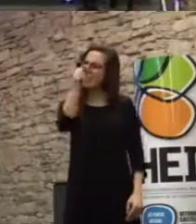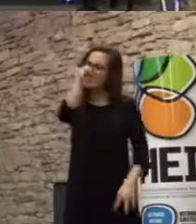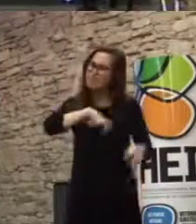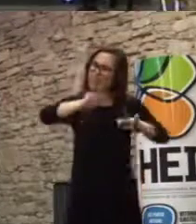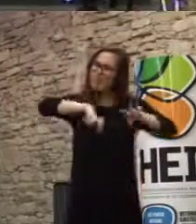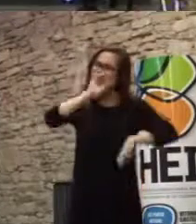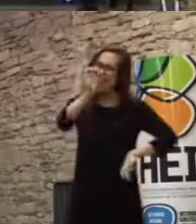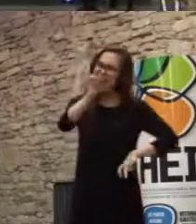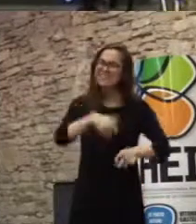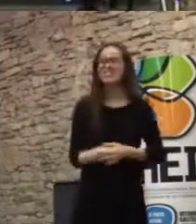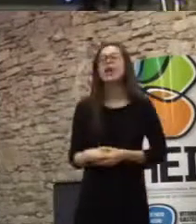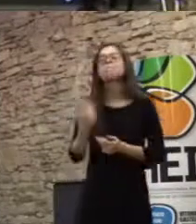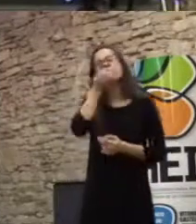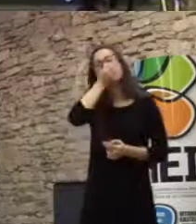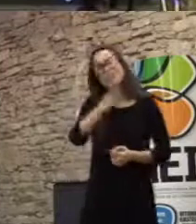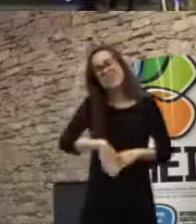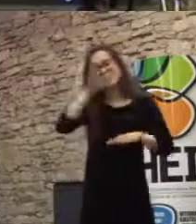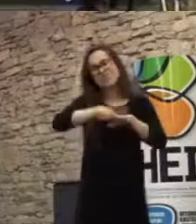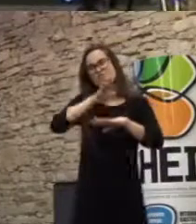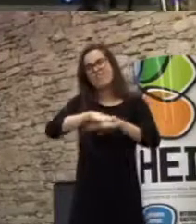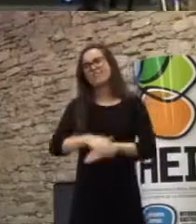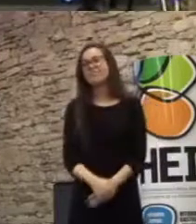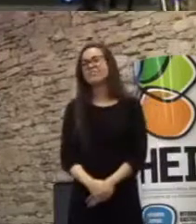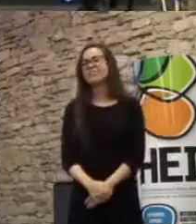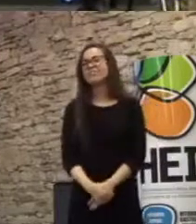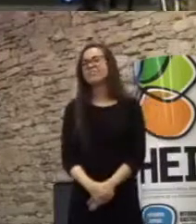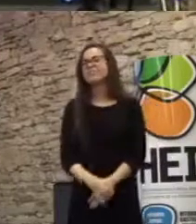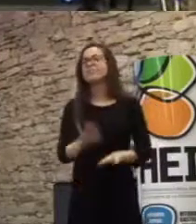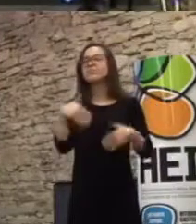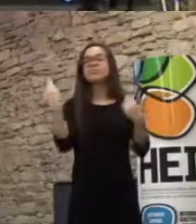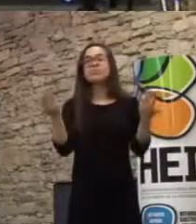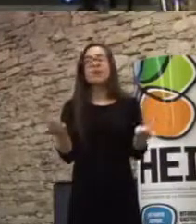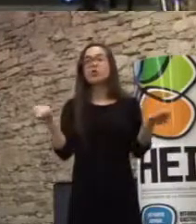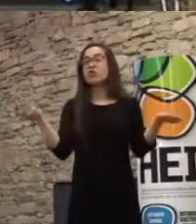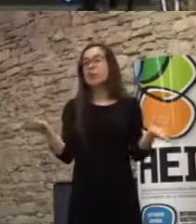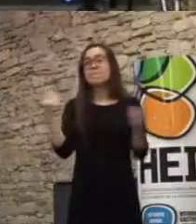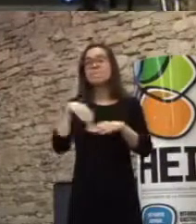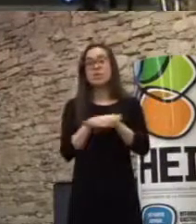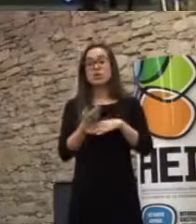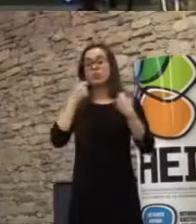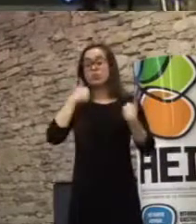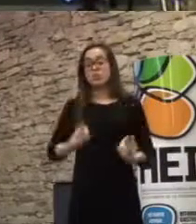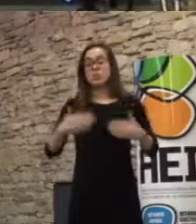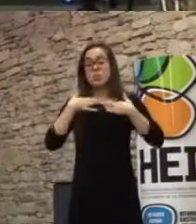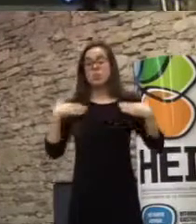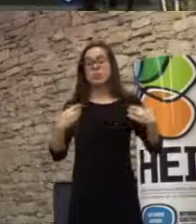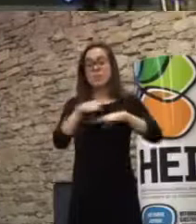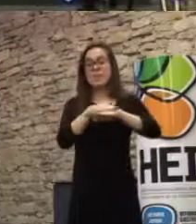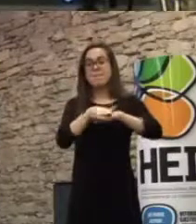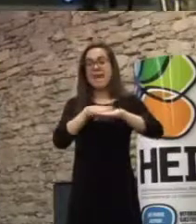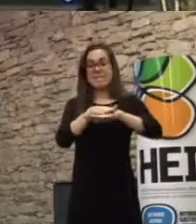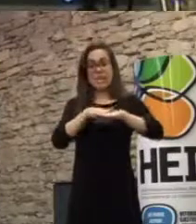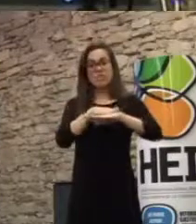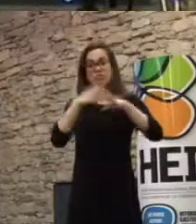bien culpa efectiva no pues son los universos básicos de emociones que hemos estudiado todos que se conocen como emociones